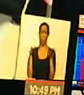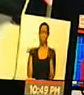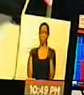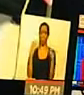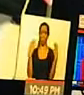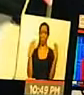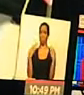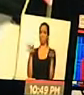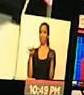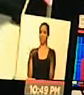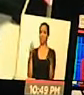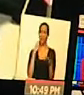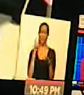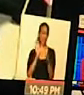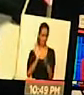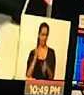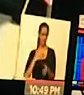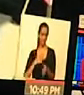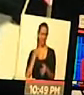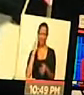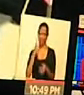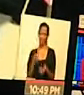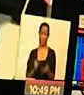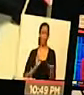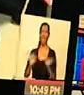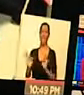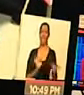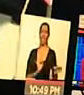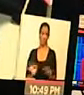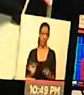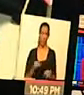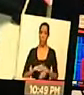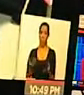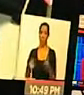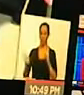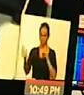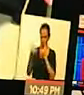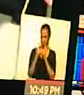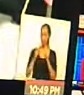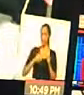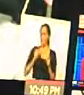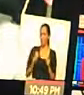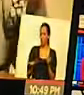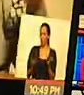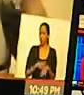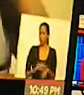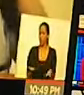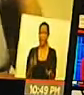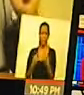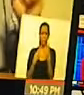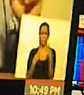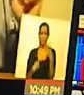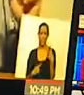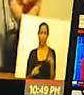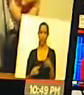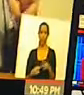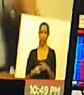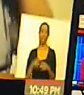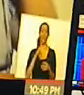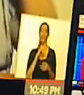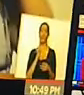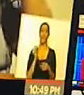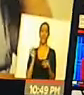empezaron a decir, mira, ya va, eso se ve preparado, eso se ve ensayado, ¿por qué el tipo no se acercó más? ¿Por qué el tipo esto? ¿Por qué aquello? No alcanzó la